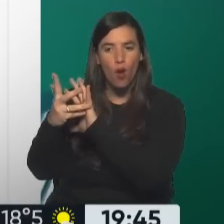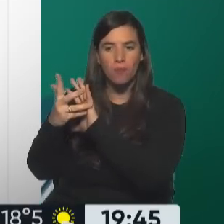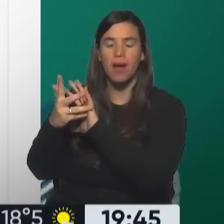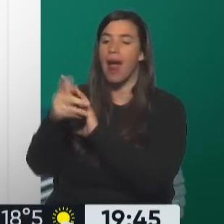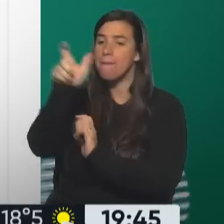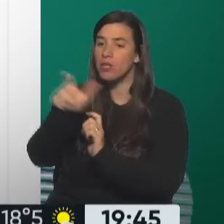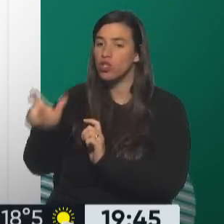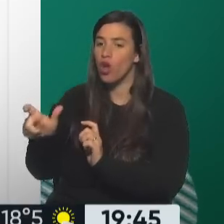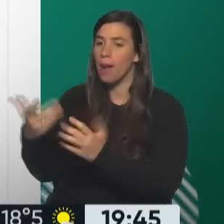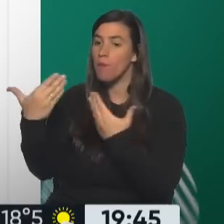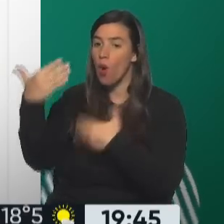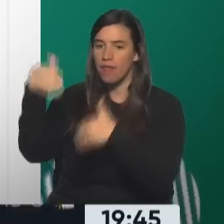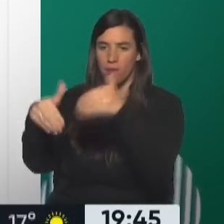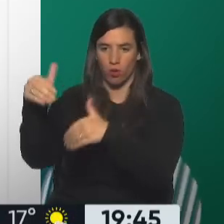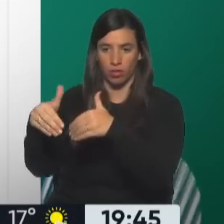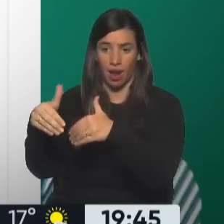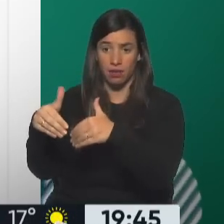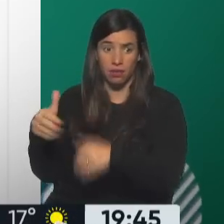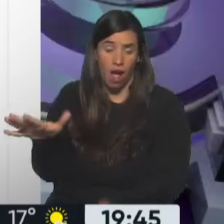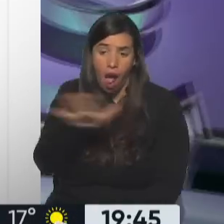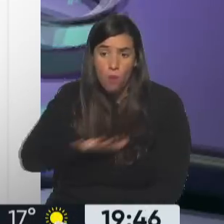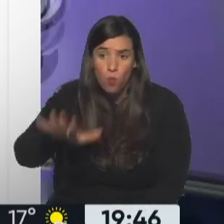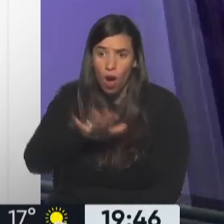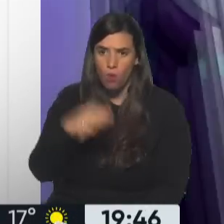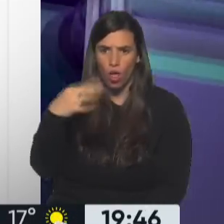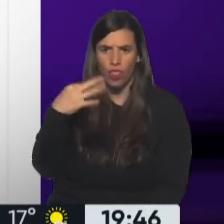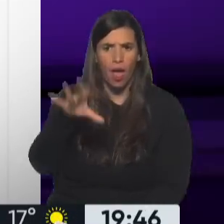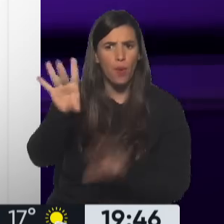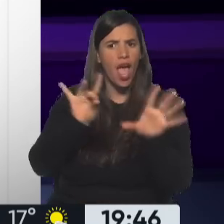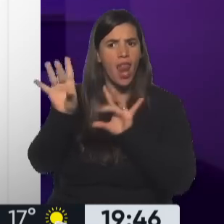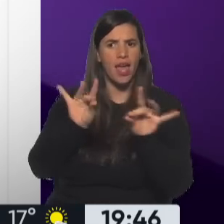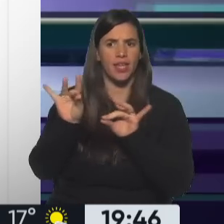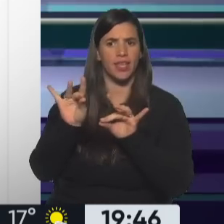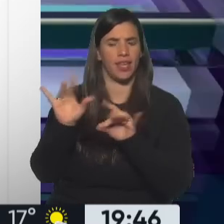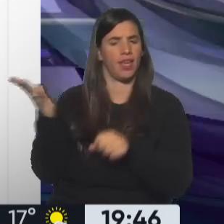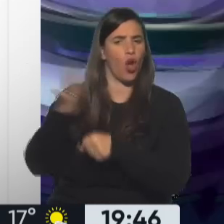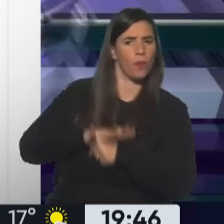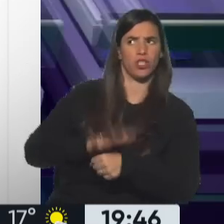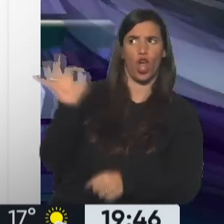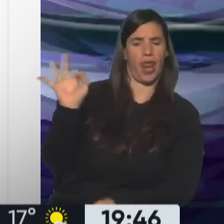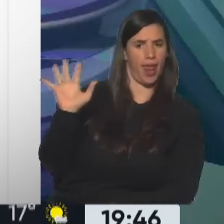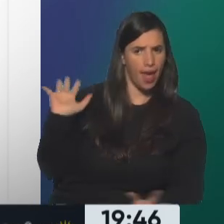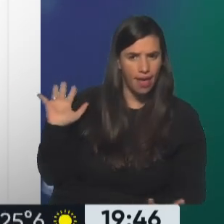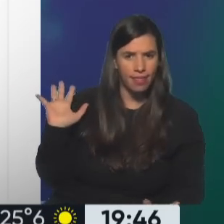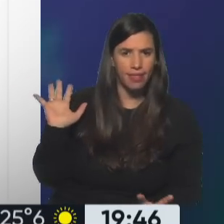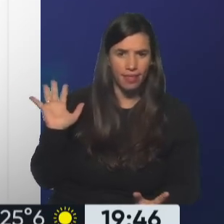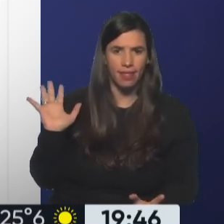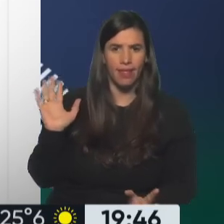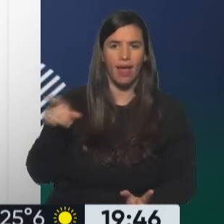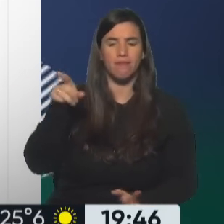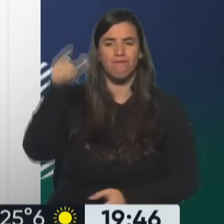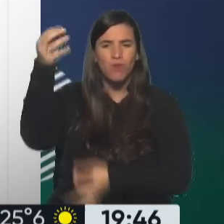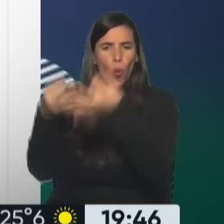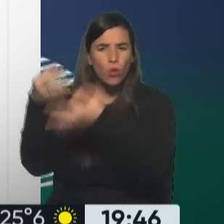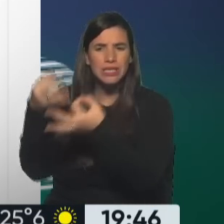el pueblo el que debe elegir sin intromisiones de ningún tipo. La intromisión judicial en procesos electorales daña profundamente la convivencia